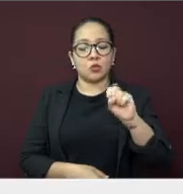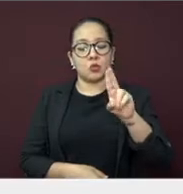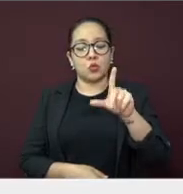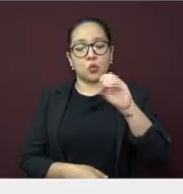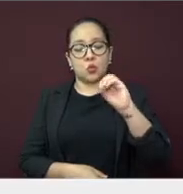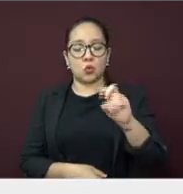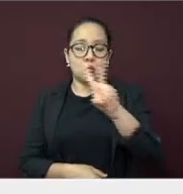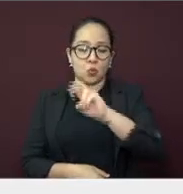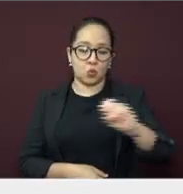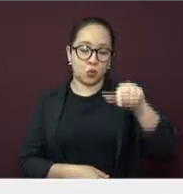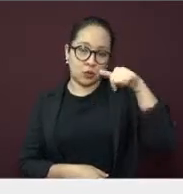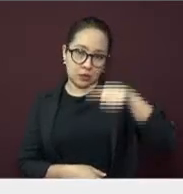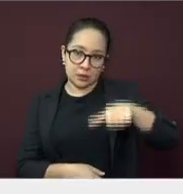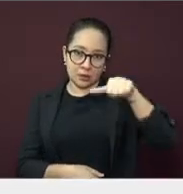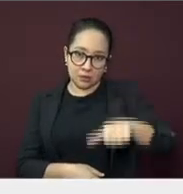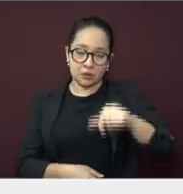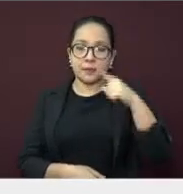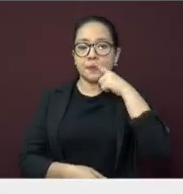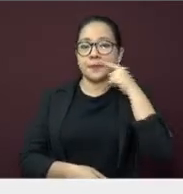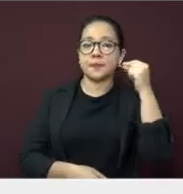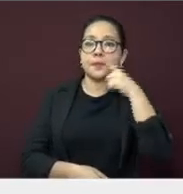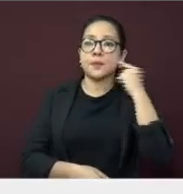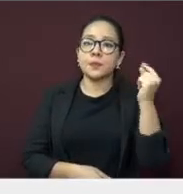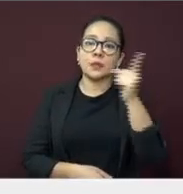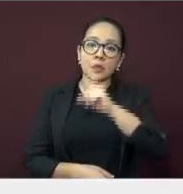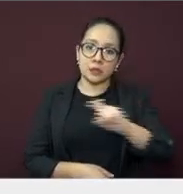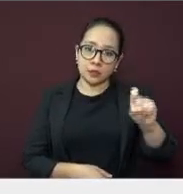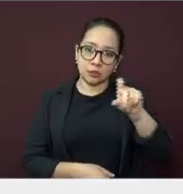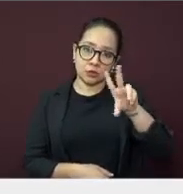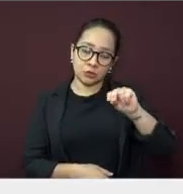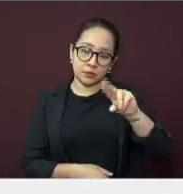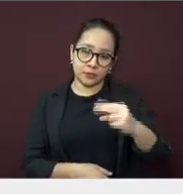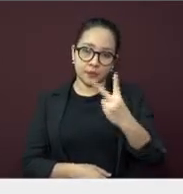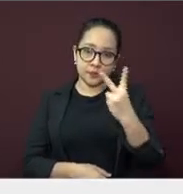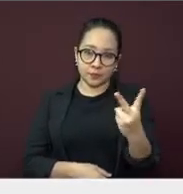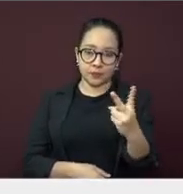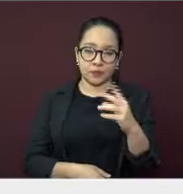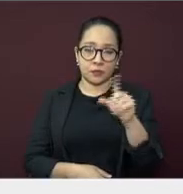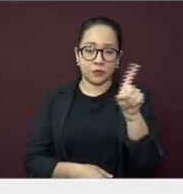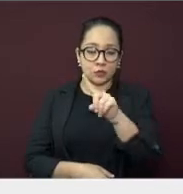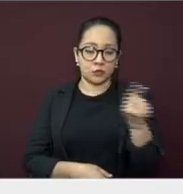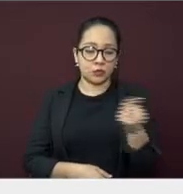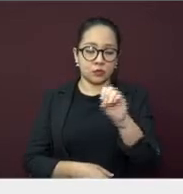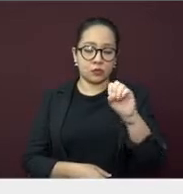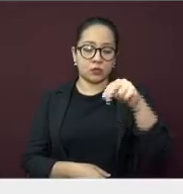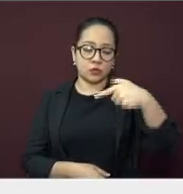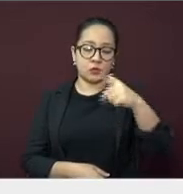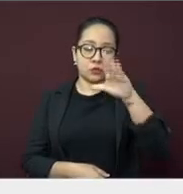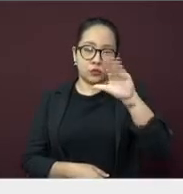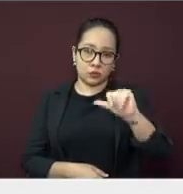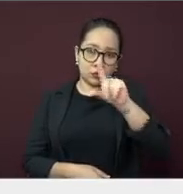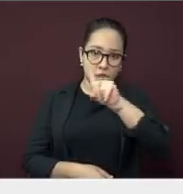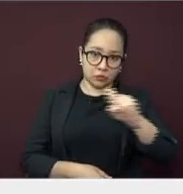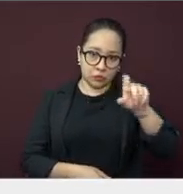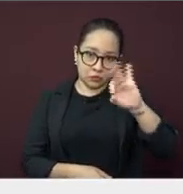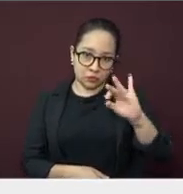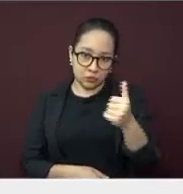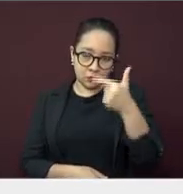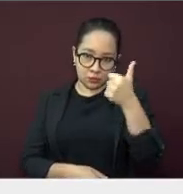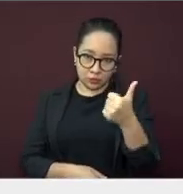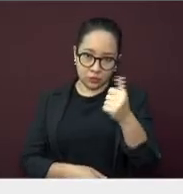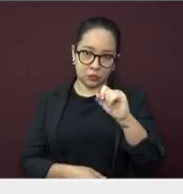216 emiliano zapata 182 zongolica 146